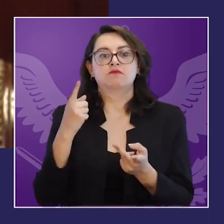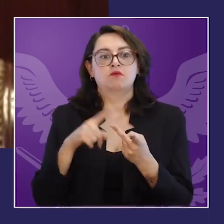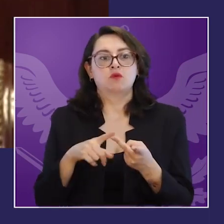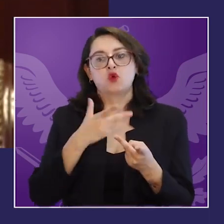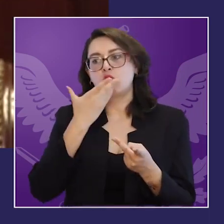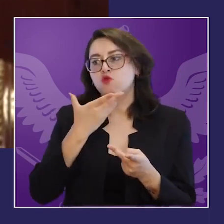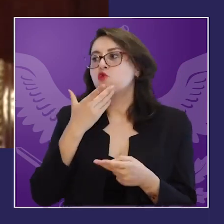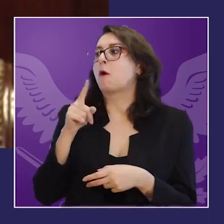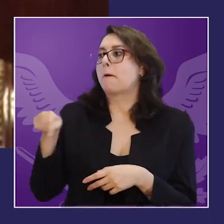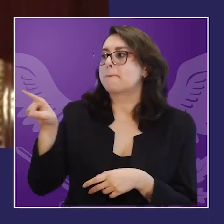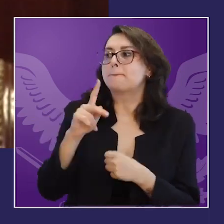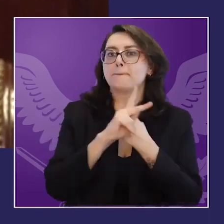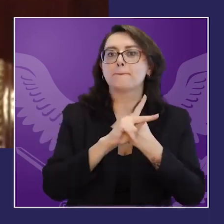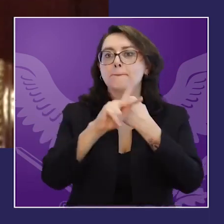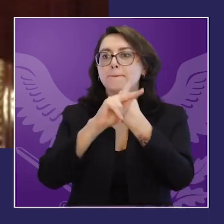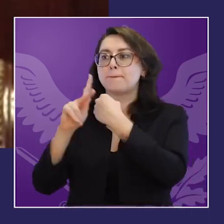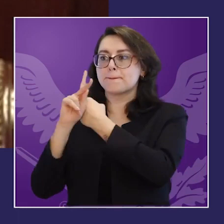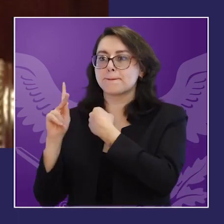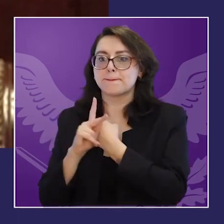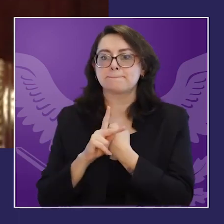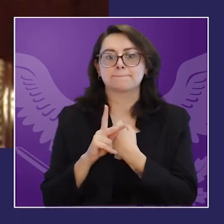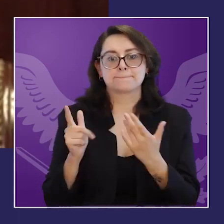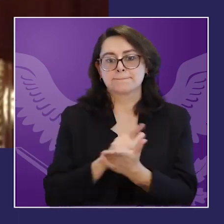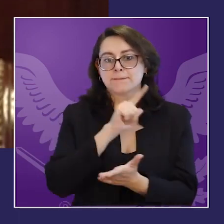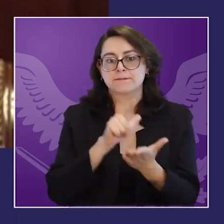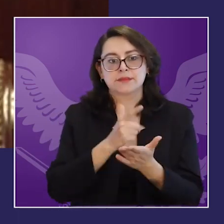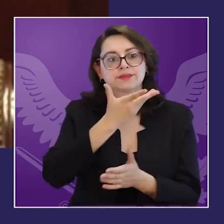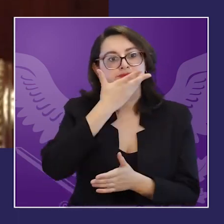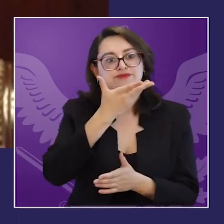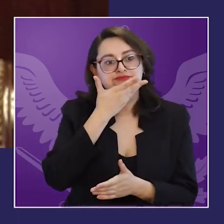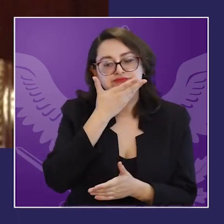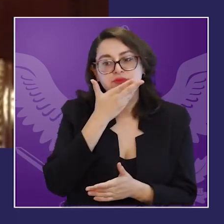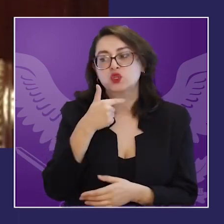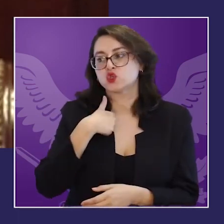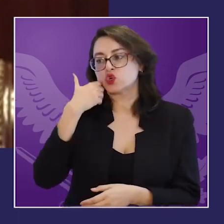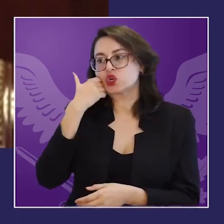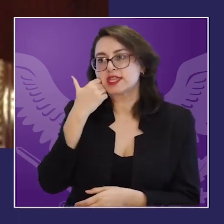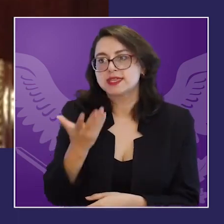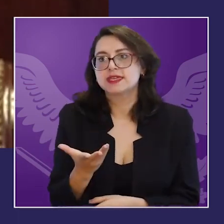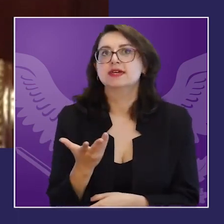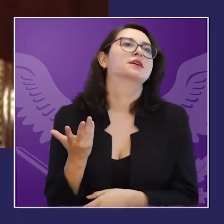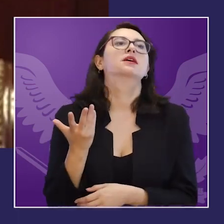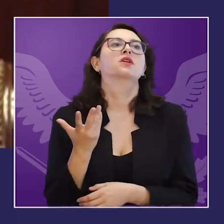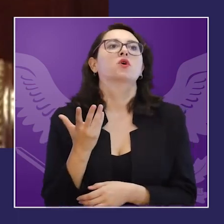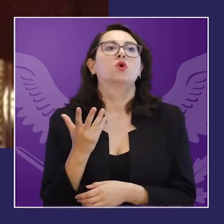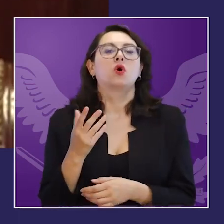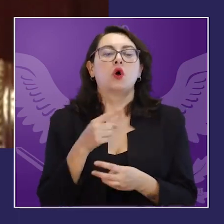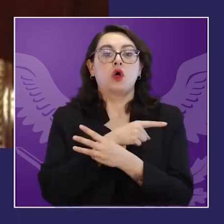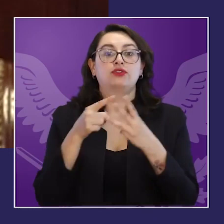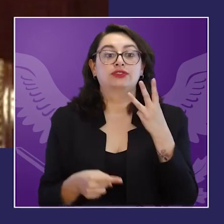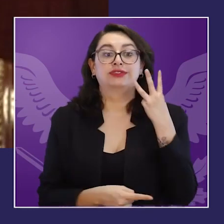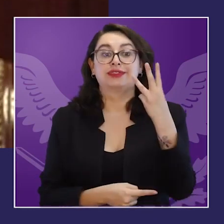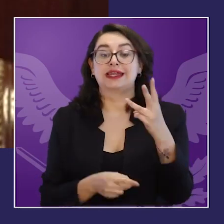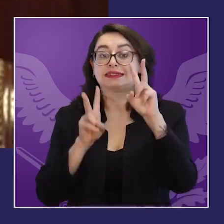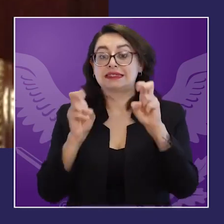países que estamos en jurisdicciones ordinarias. Y ahí yo quiero plantear como 3 ámbitos fundamentales en